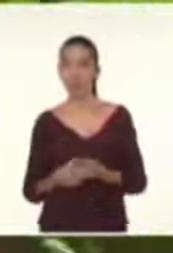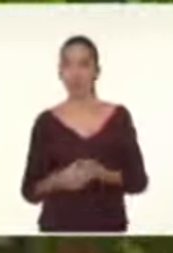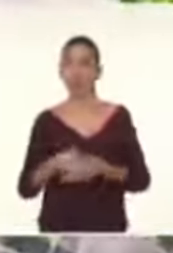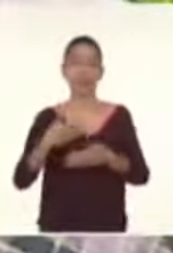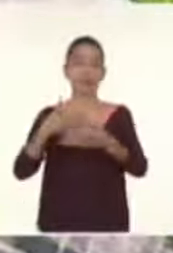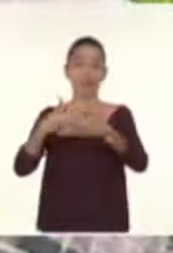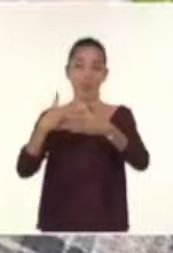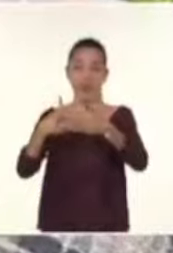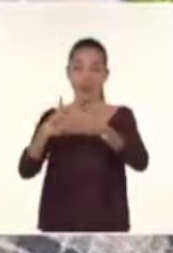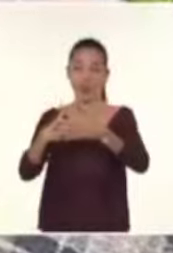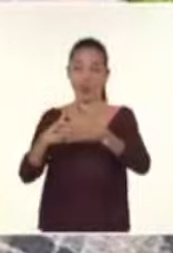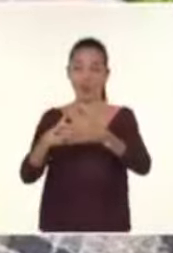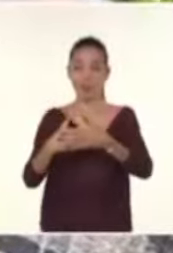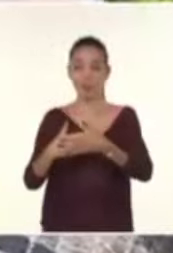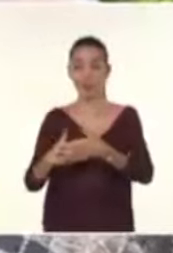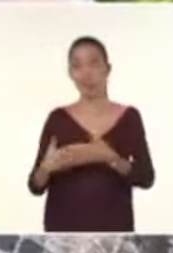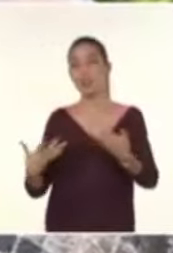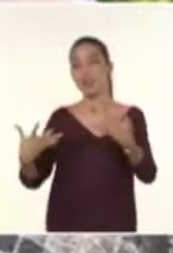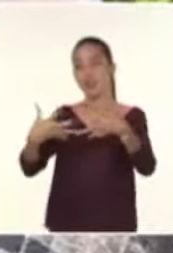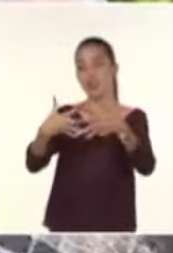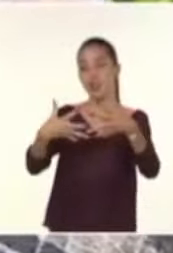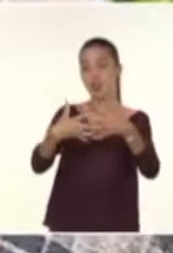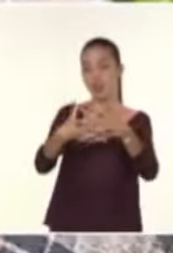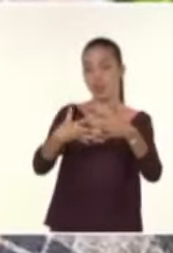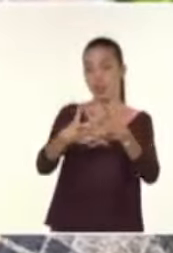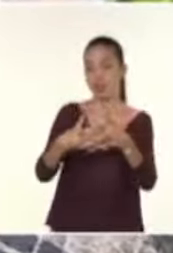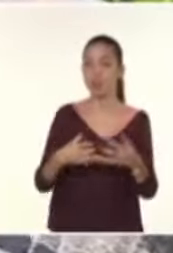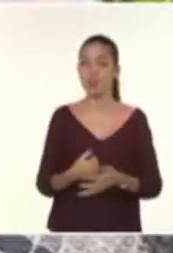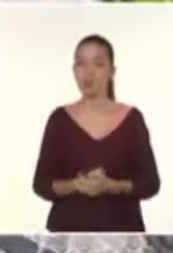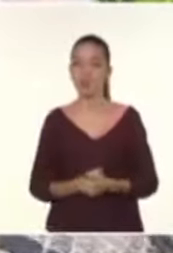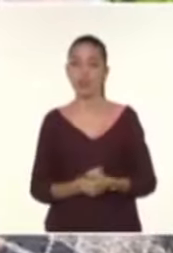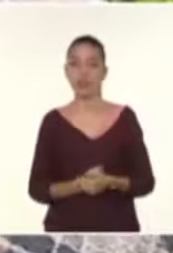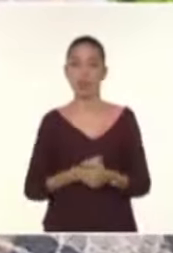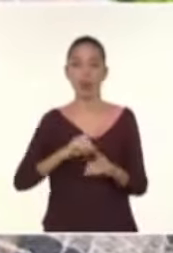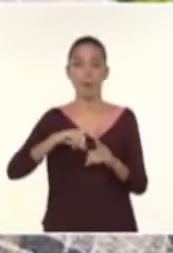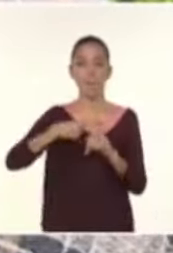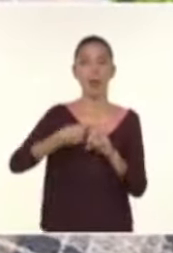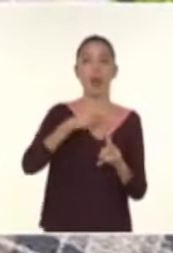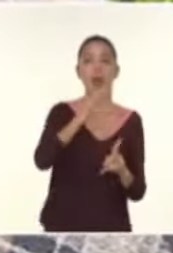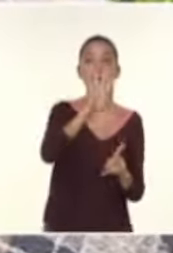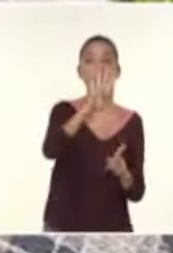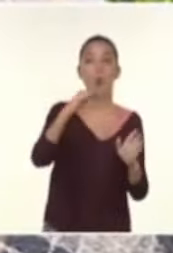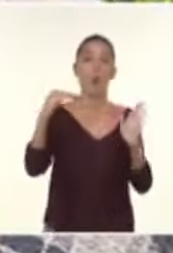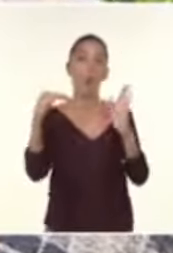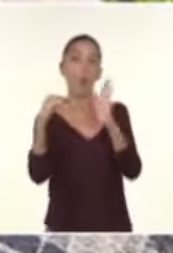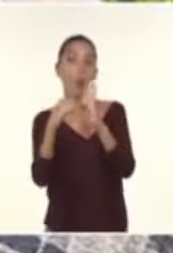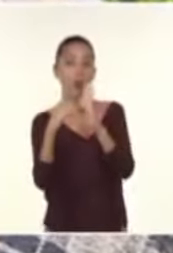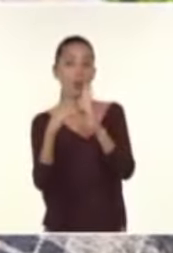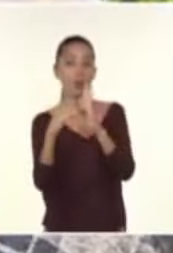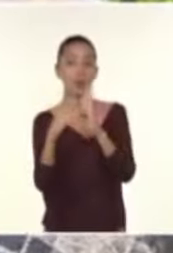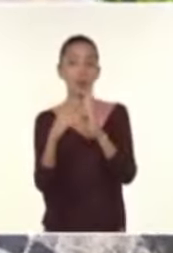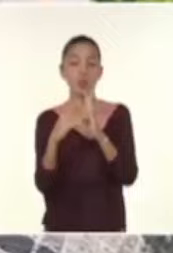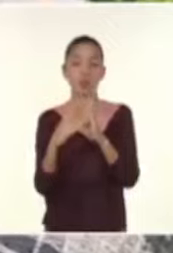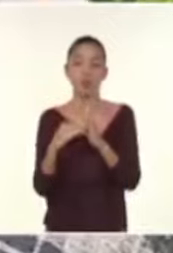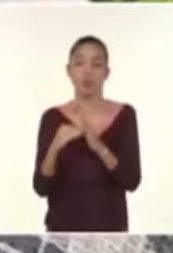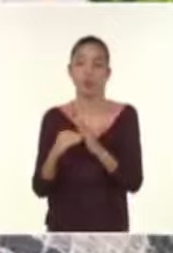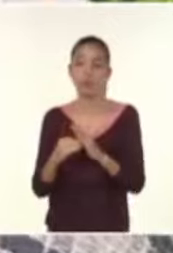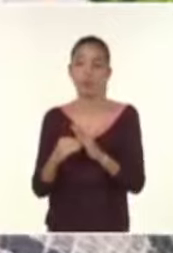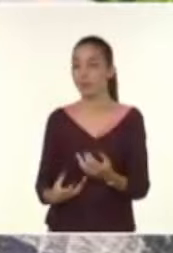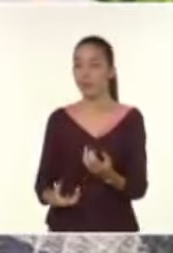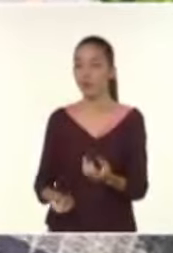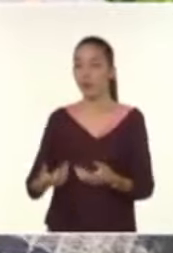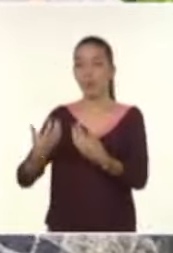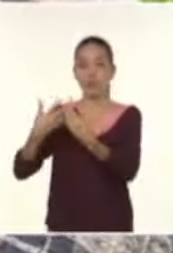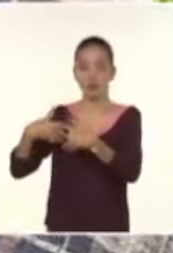4.000 productores, de más de 400 usufructuarios de la resolución 358 que se vincula